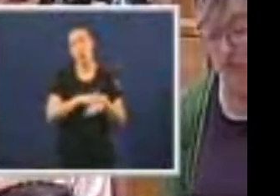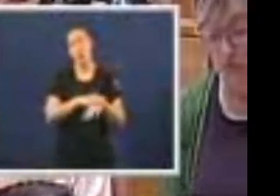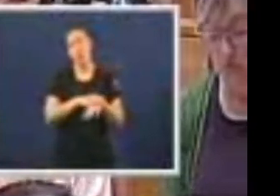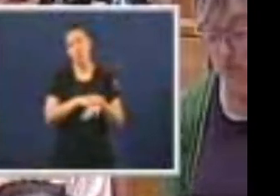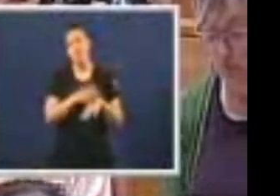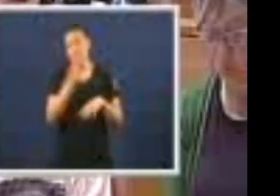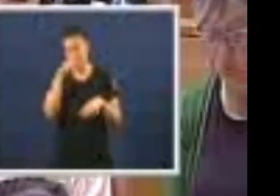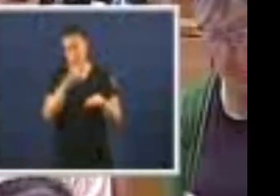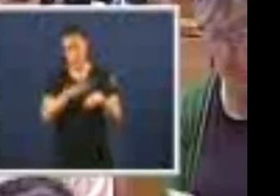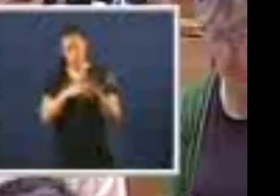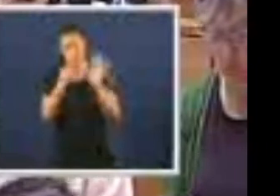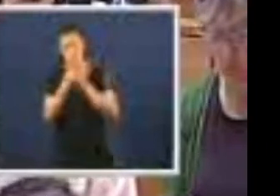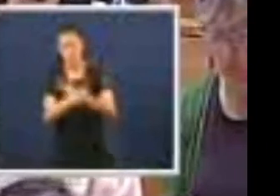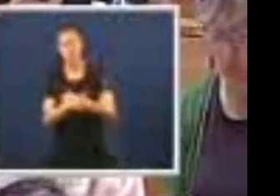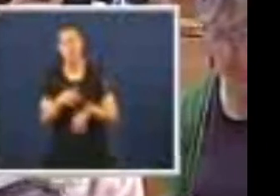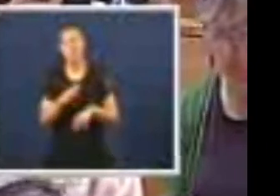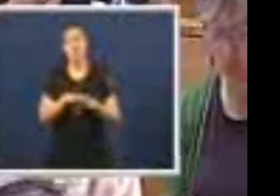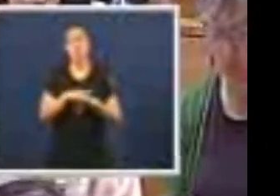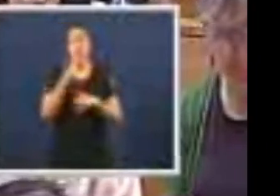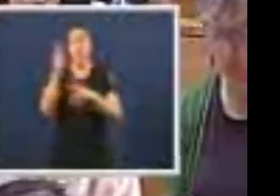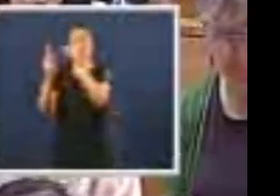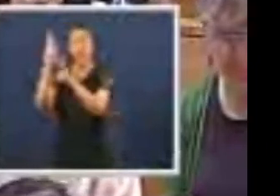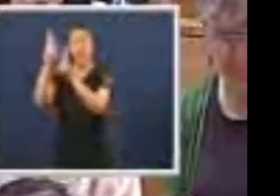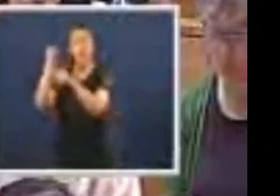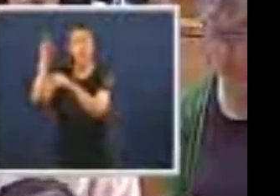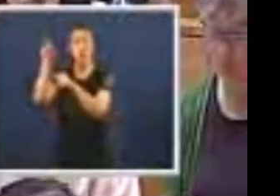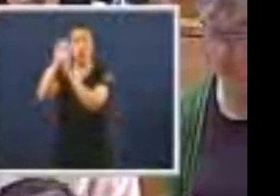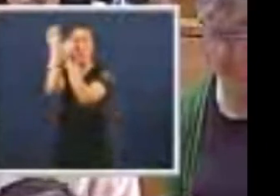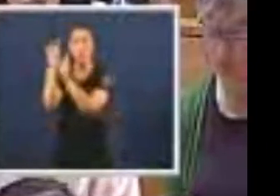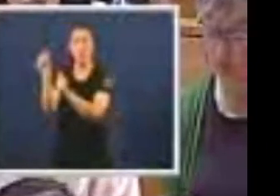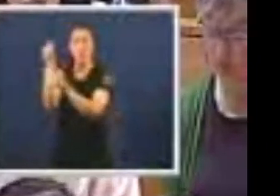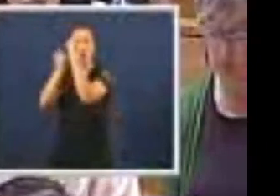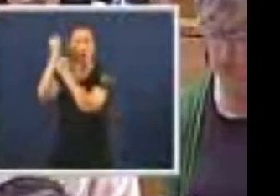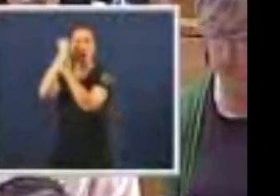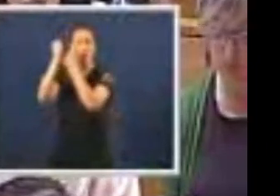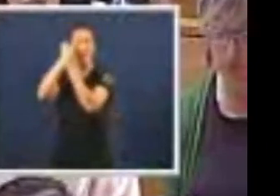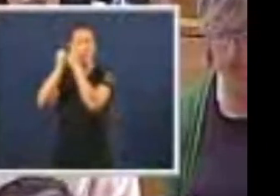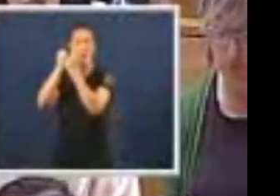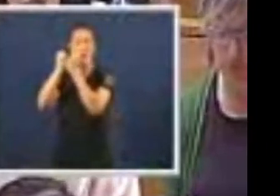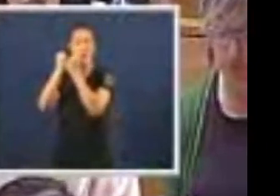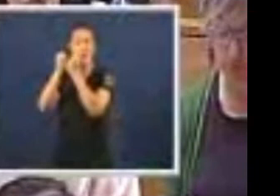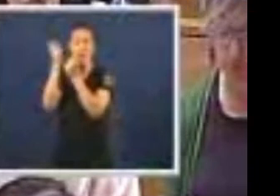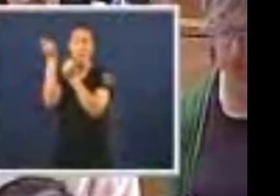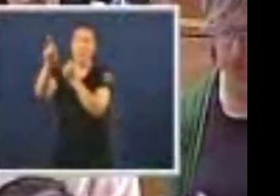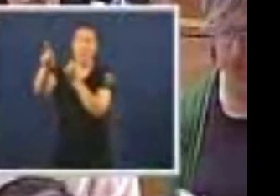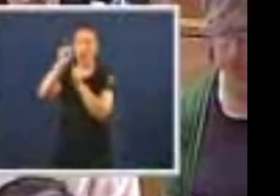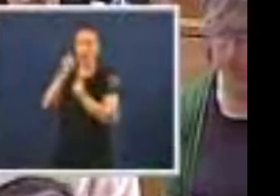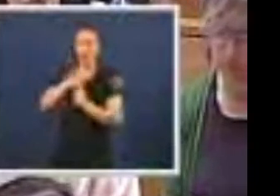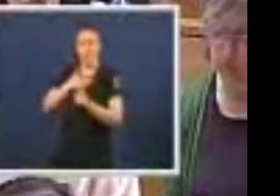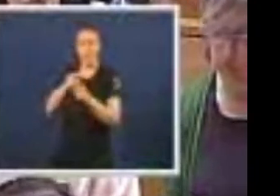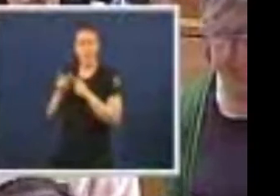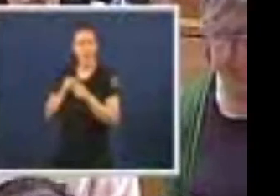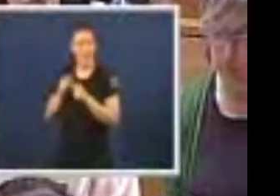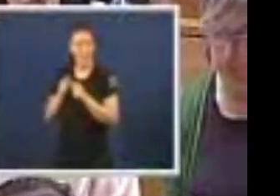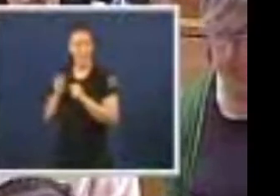sabe por qué, señor Feijóo? Pois porque Euskadi ten un modelo de financiamento como que defende o Bloque Nacionalista Galego para este país que